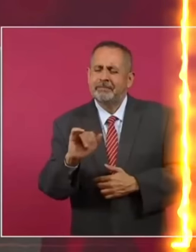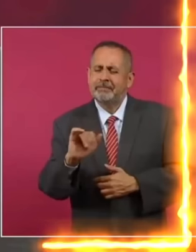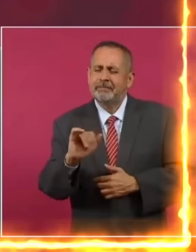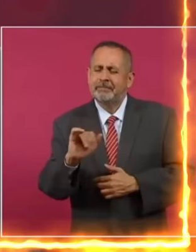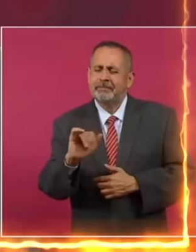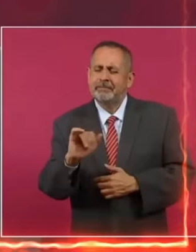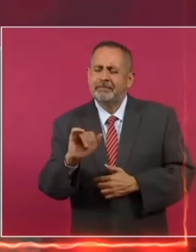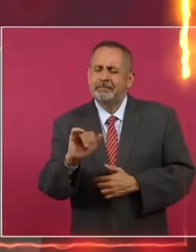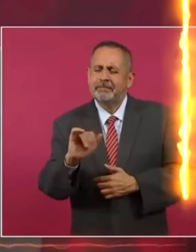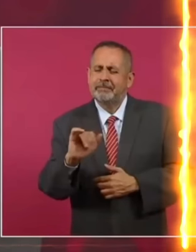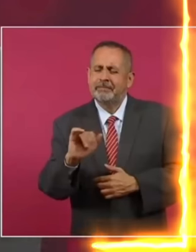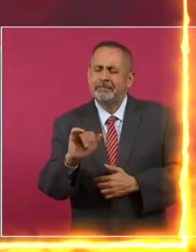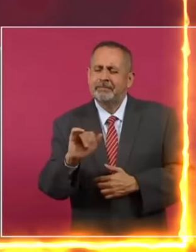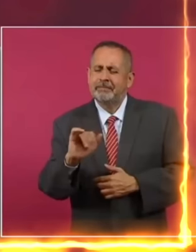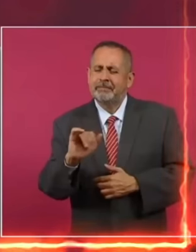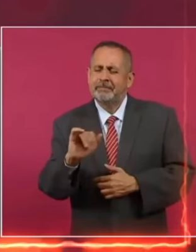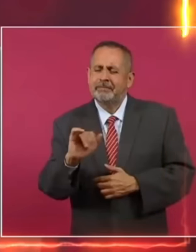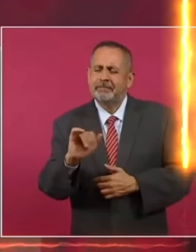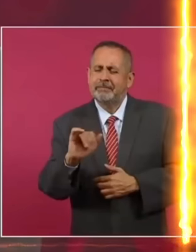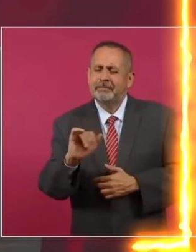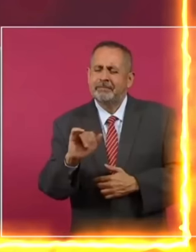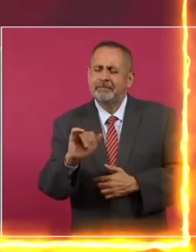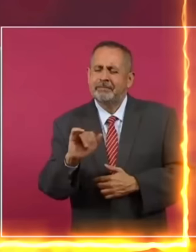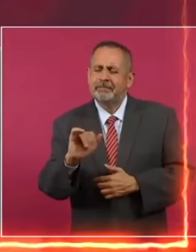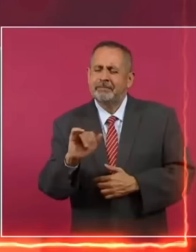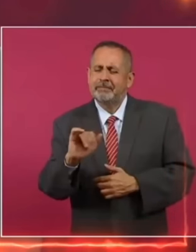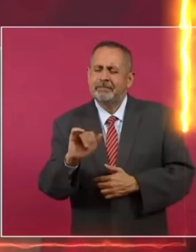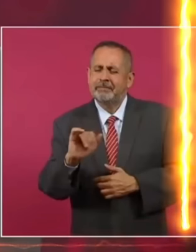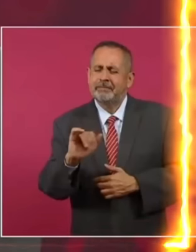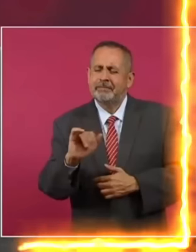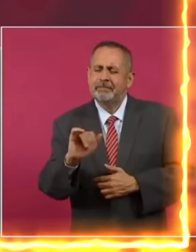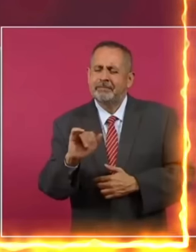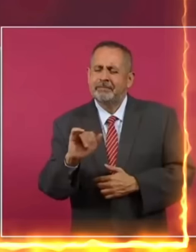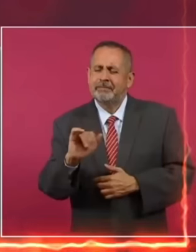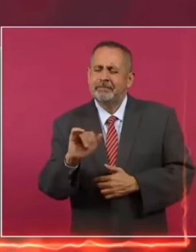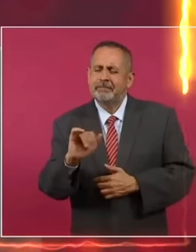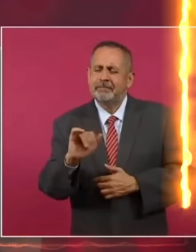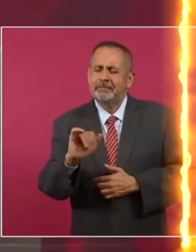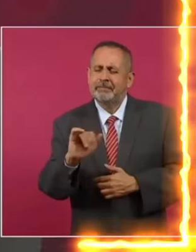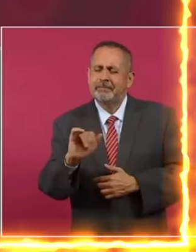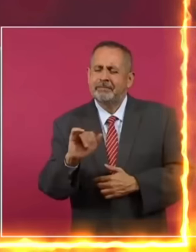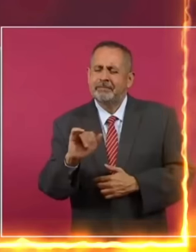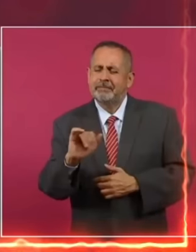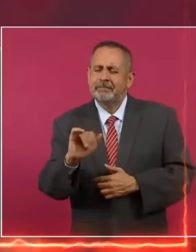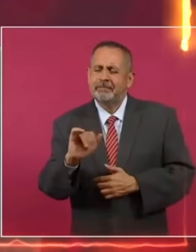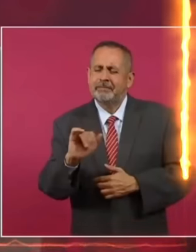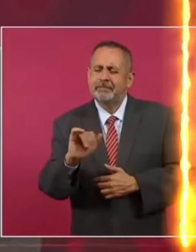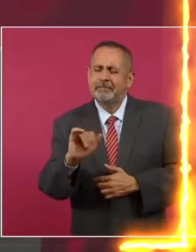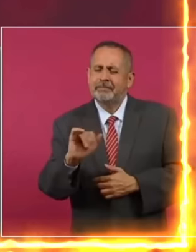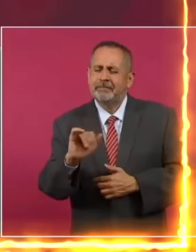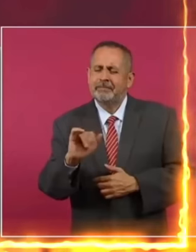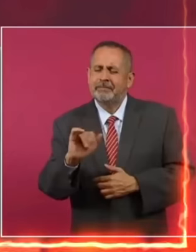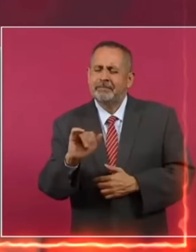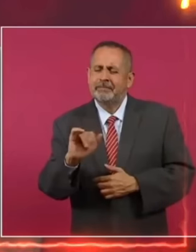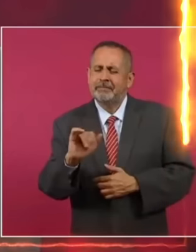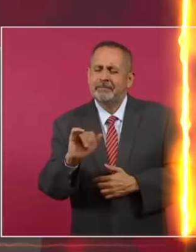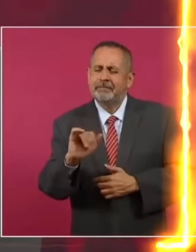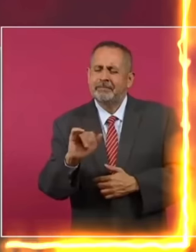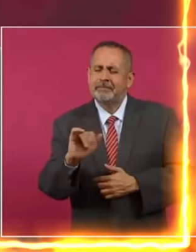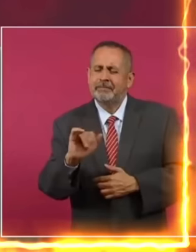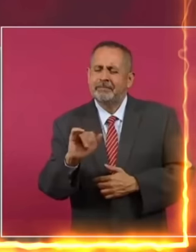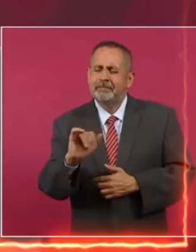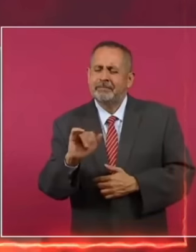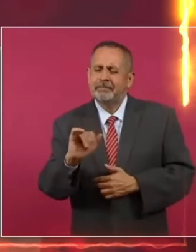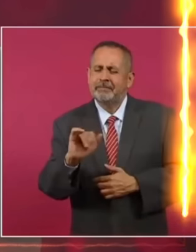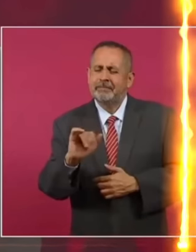Para mentir y comer pescado hay que tener mucho cuidado, frase que mencionó el presidente López Obrador ya